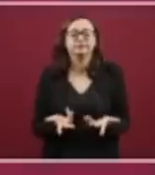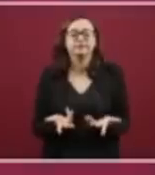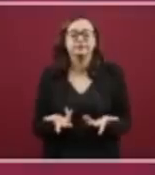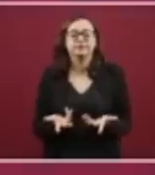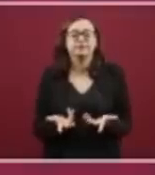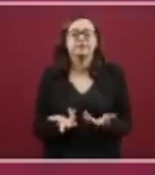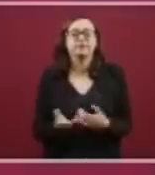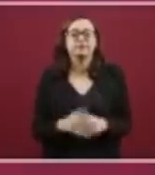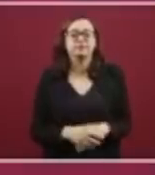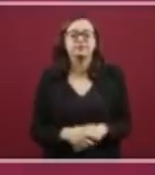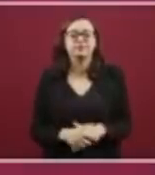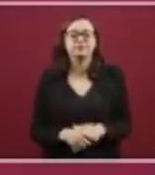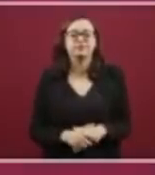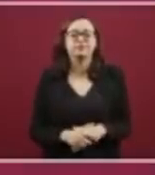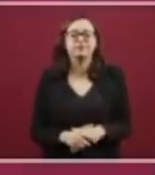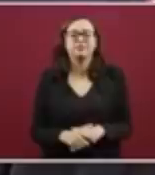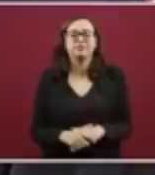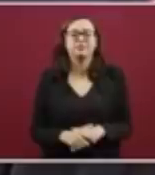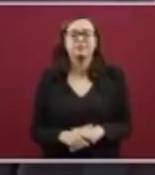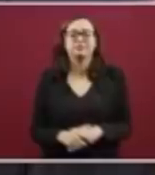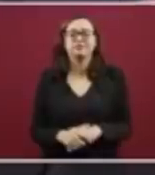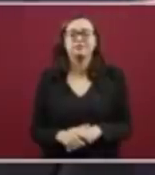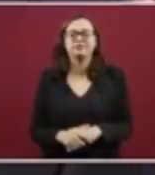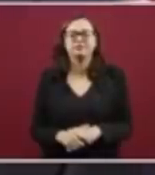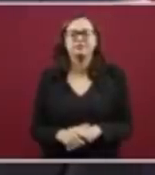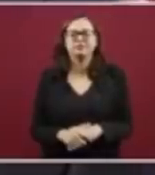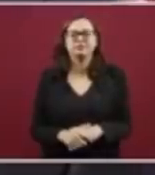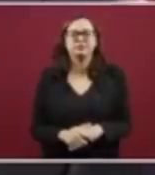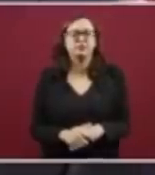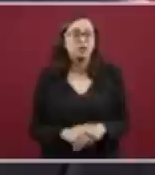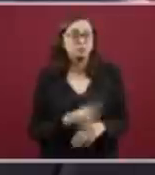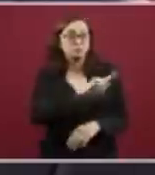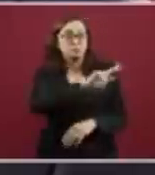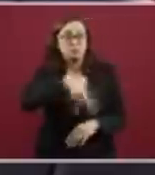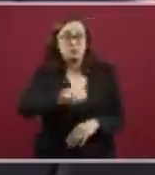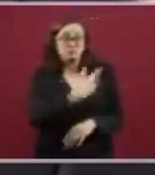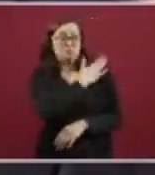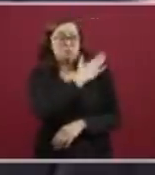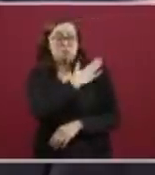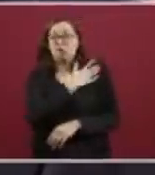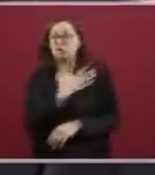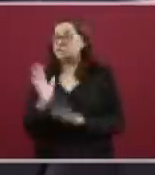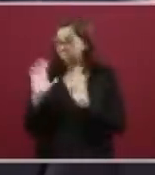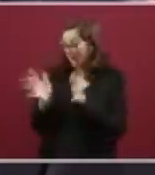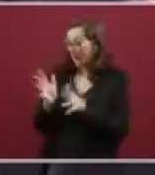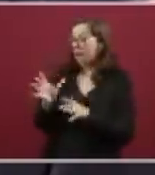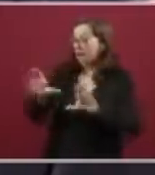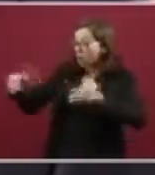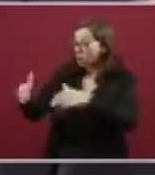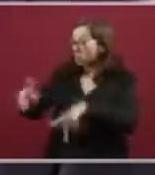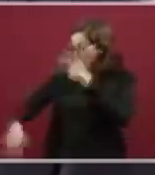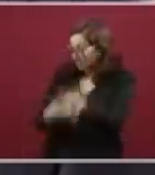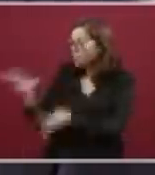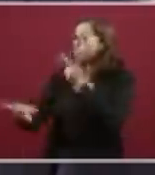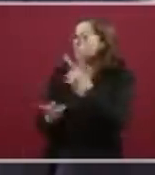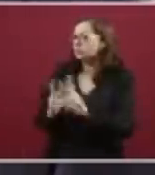¿Ya hicieron consulta? ¿De cuándo acá los conservadores defienden